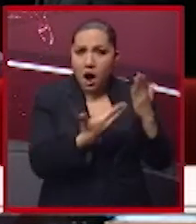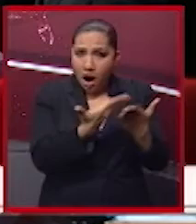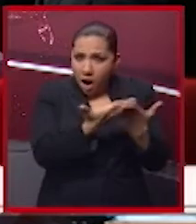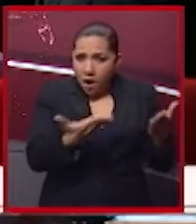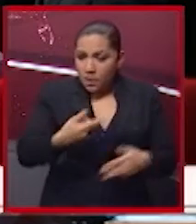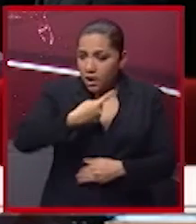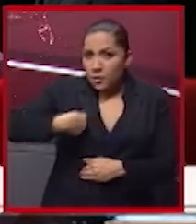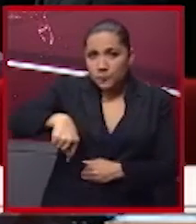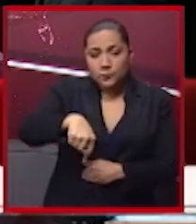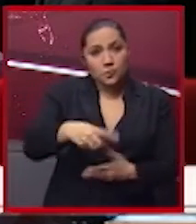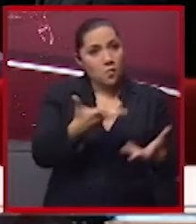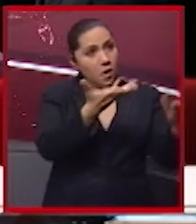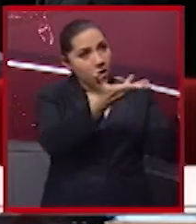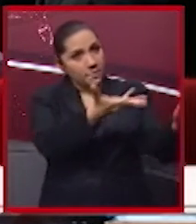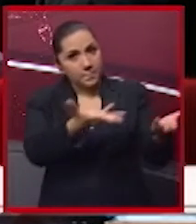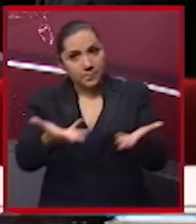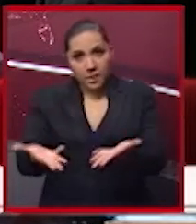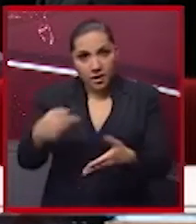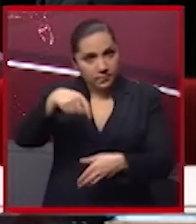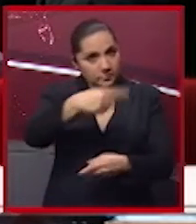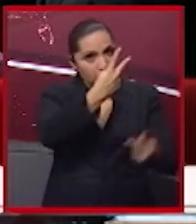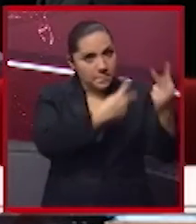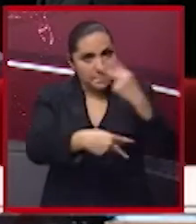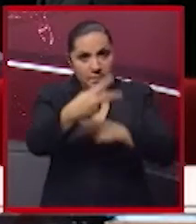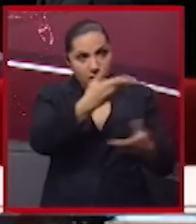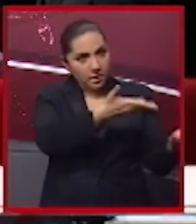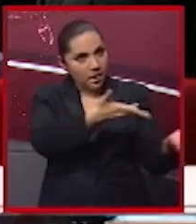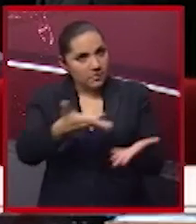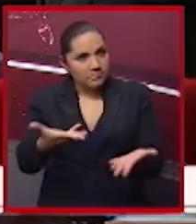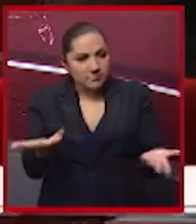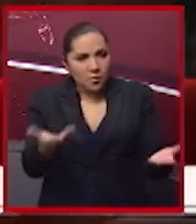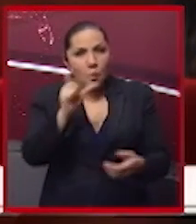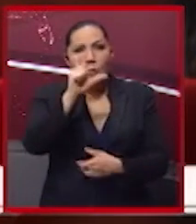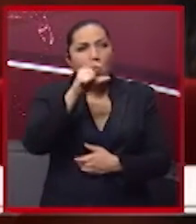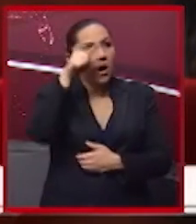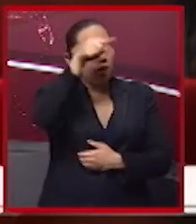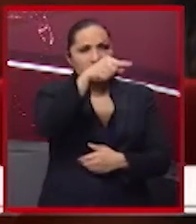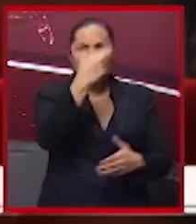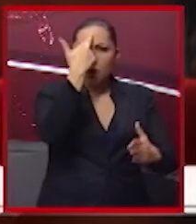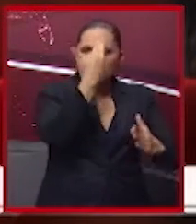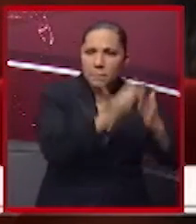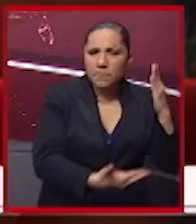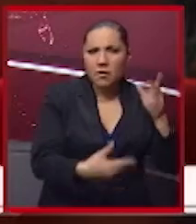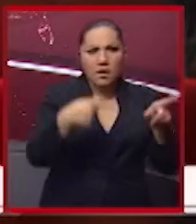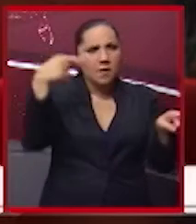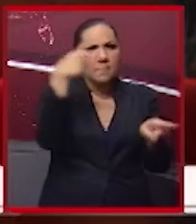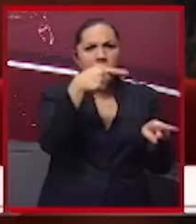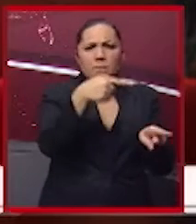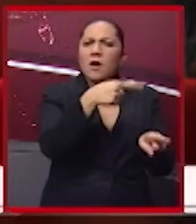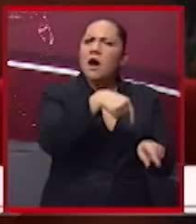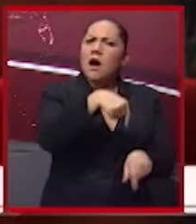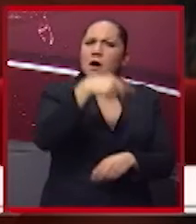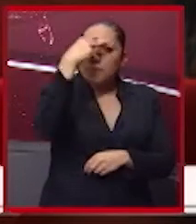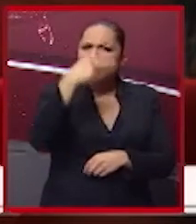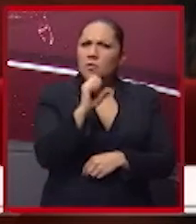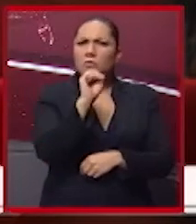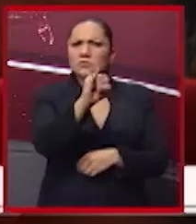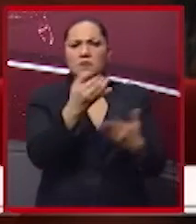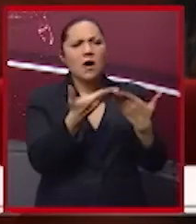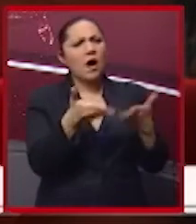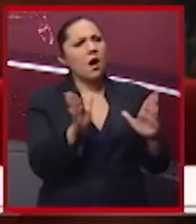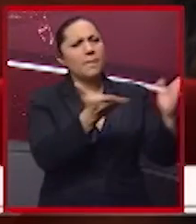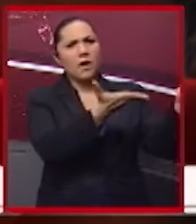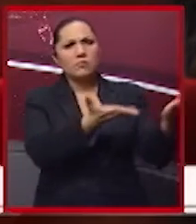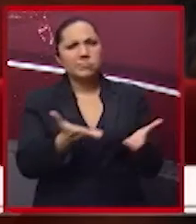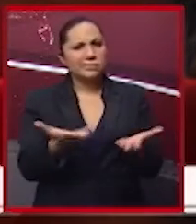oficial, en el momento más crítico de los insultos. La verdad es que es un agravio y una ofensa de la que usted es una de las principales,